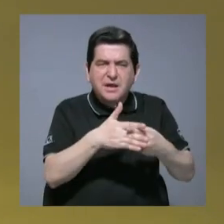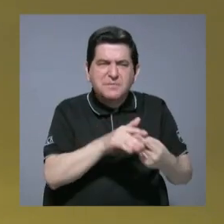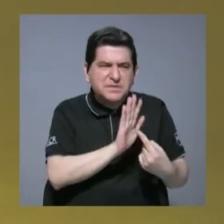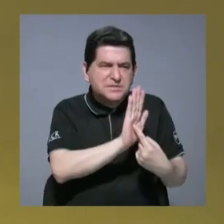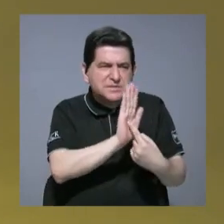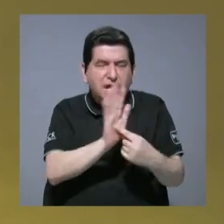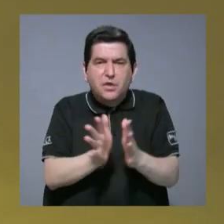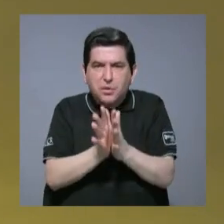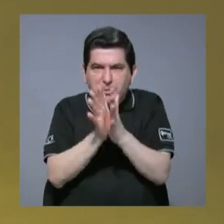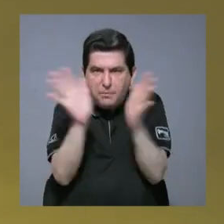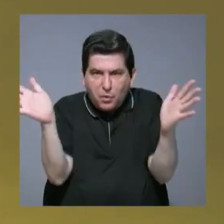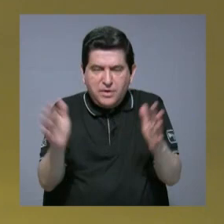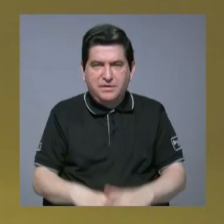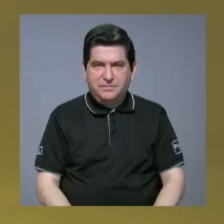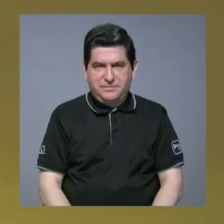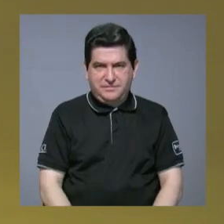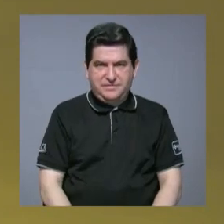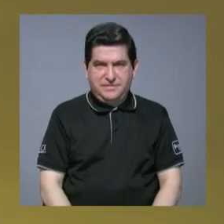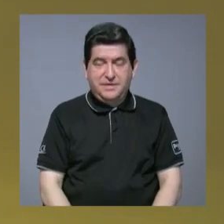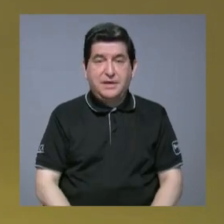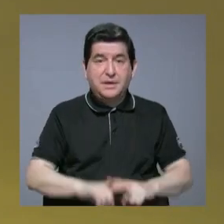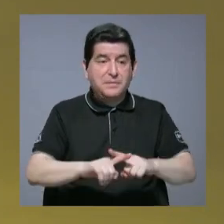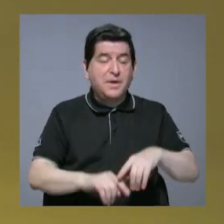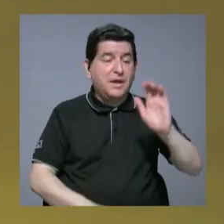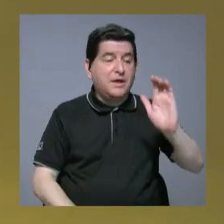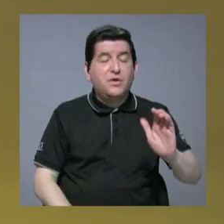presentar públicamente o si fue, pero ella